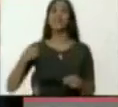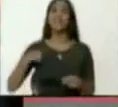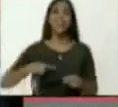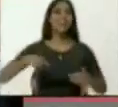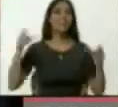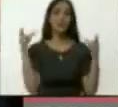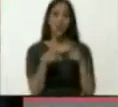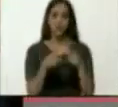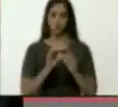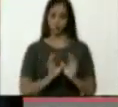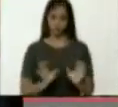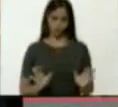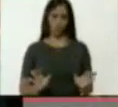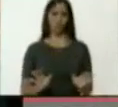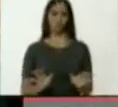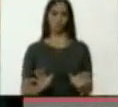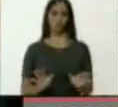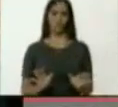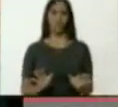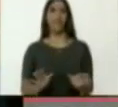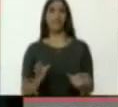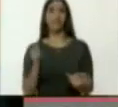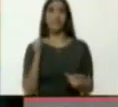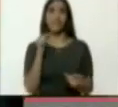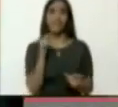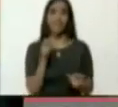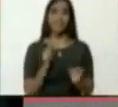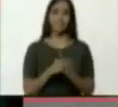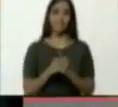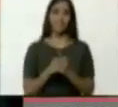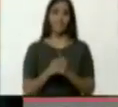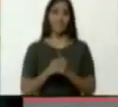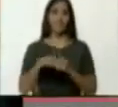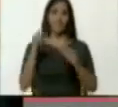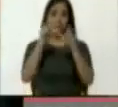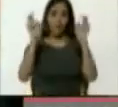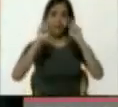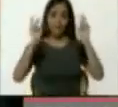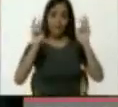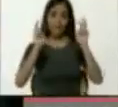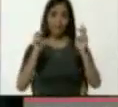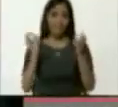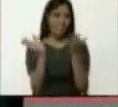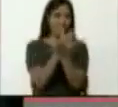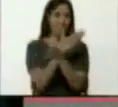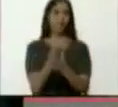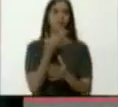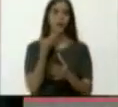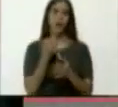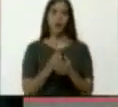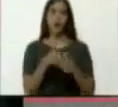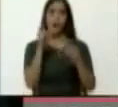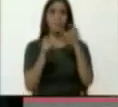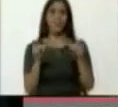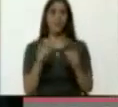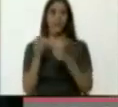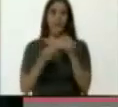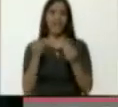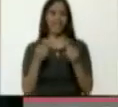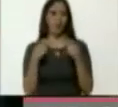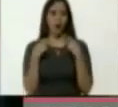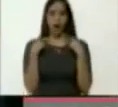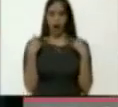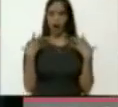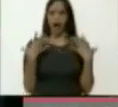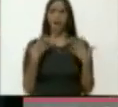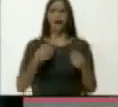reunir. Y si se le quita el lobby a estos personajes, mucho mejor. Unos personajes que han hecho lobby para